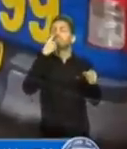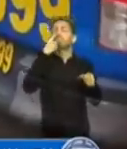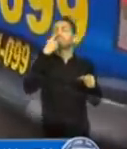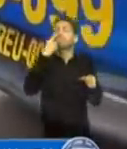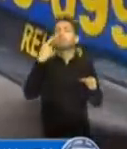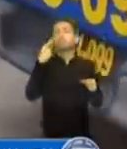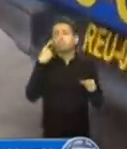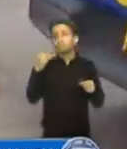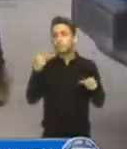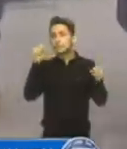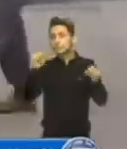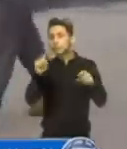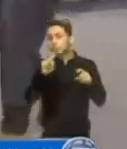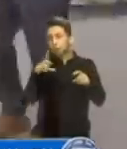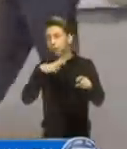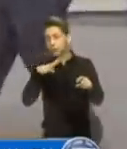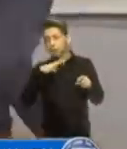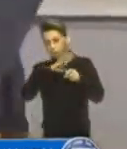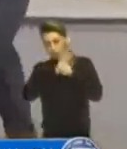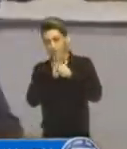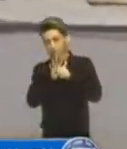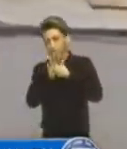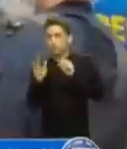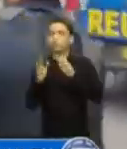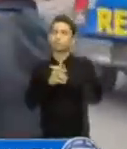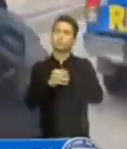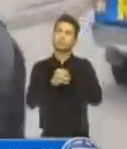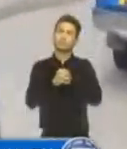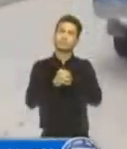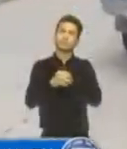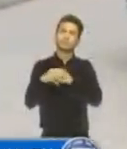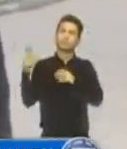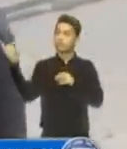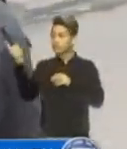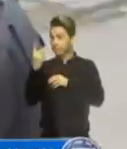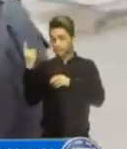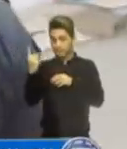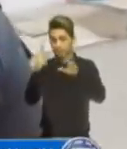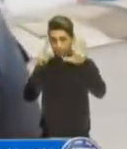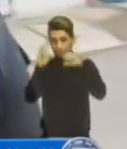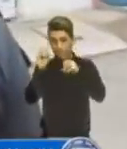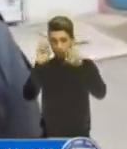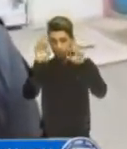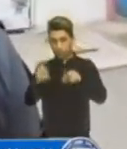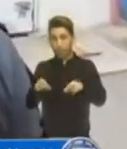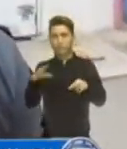su condición de salud. Entre los migrantes hay de nacionalidad